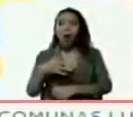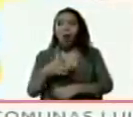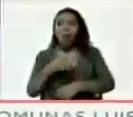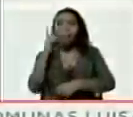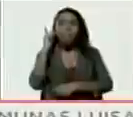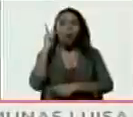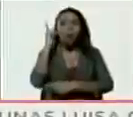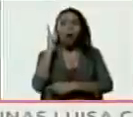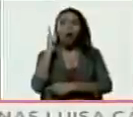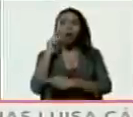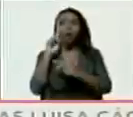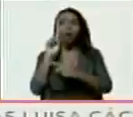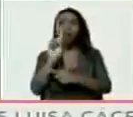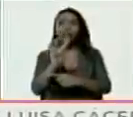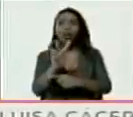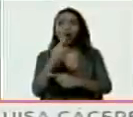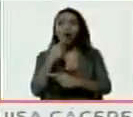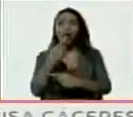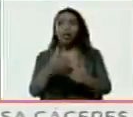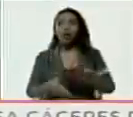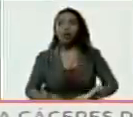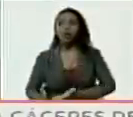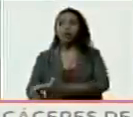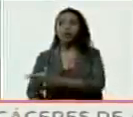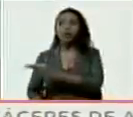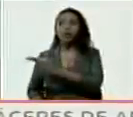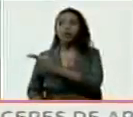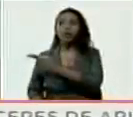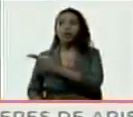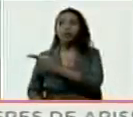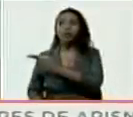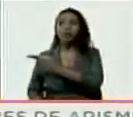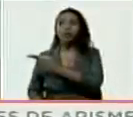aire, y miren lo que les dijo. Adelante video, adelante audio.